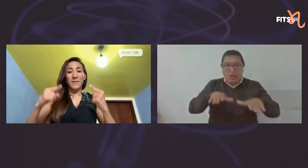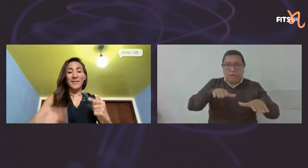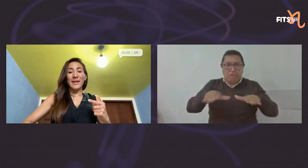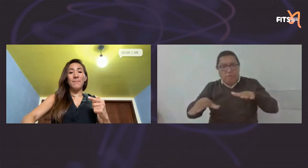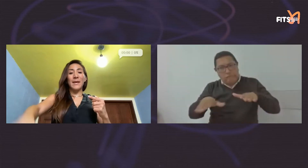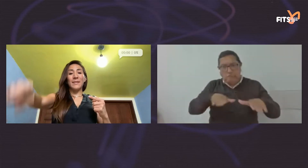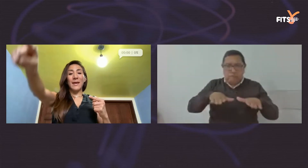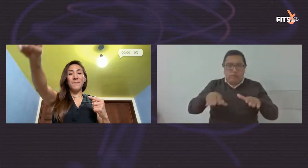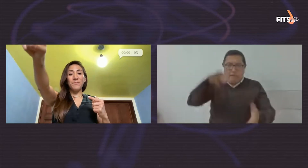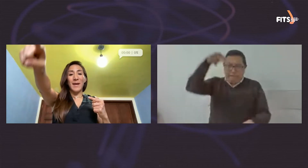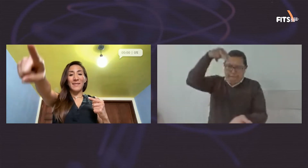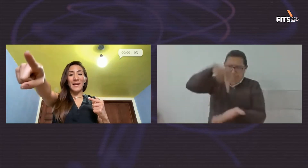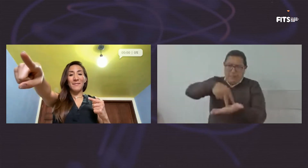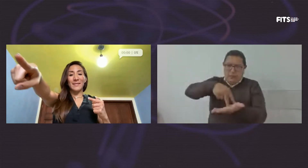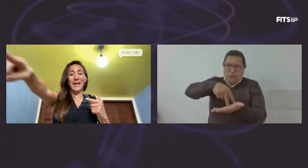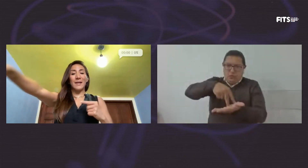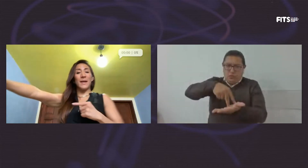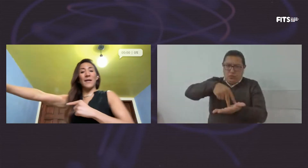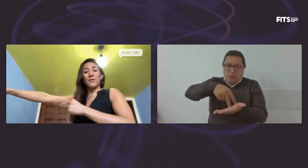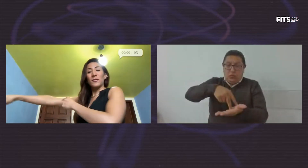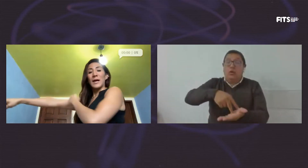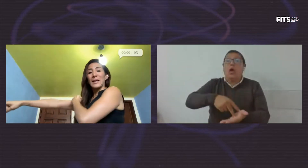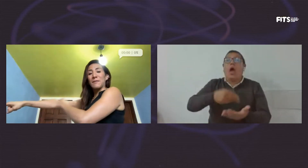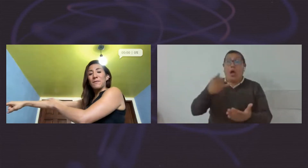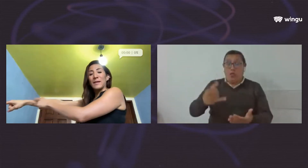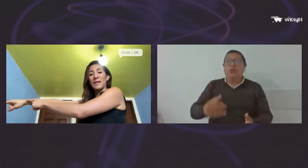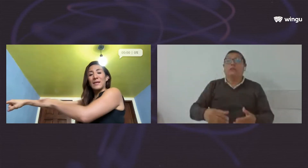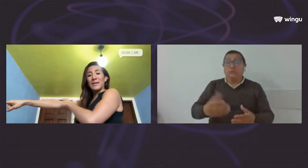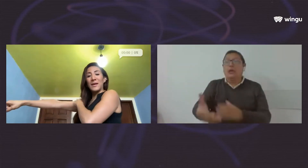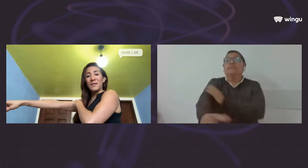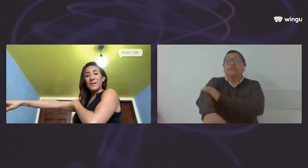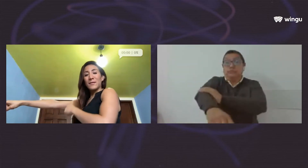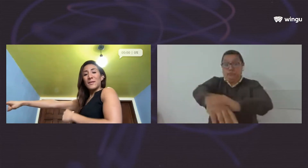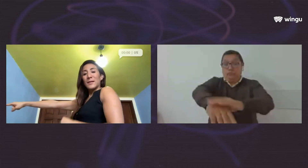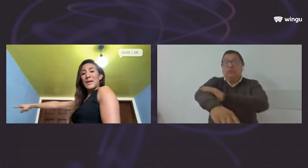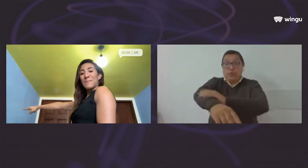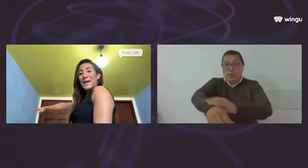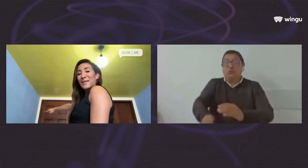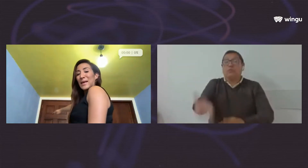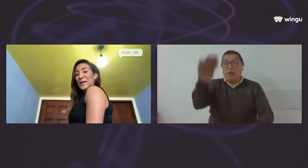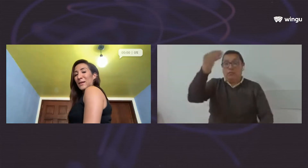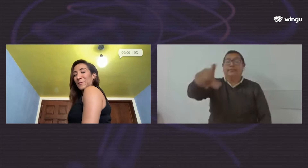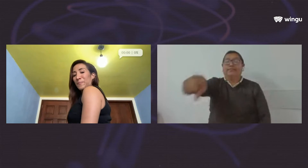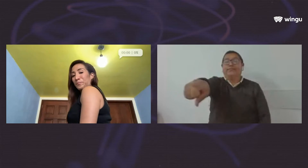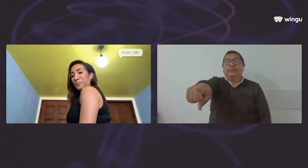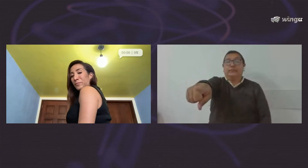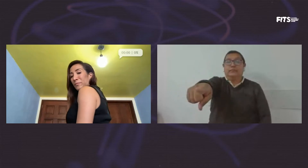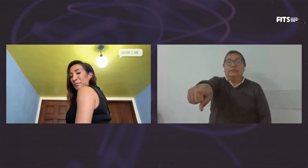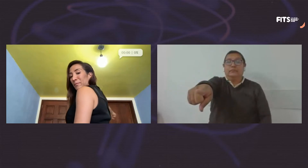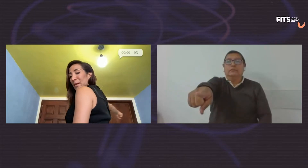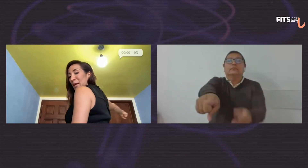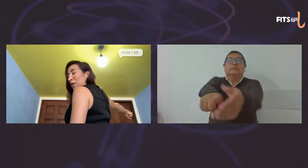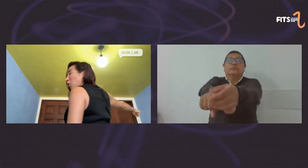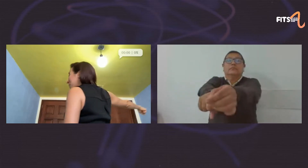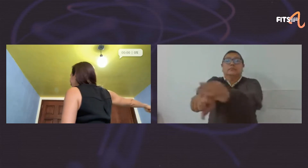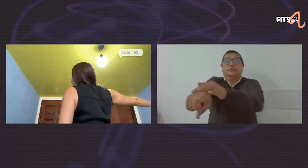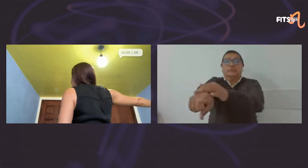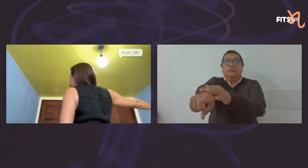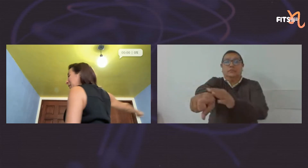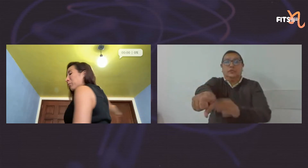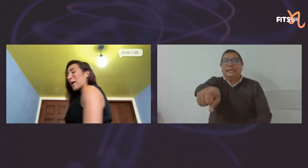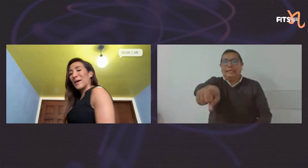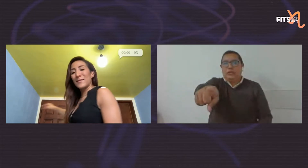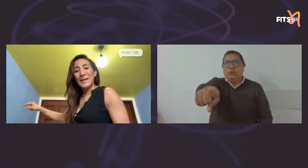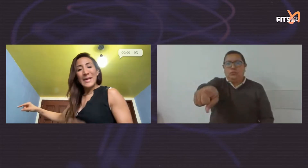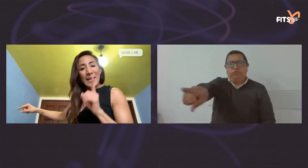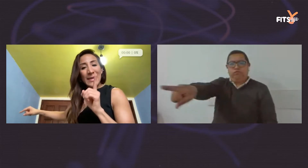sí, físicamente, vas a levantar el brazo aquí enfrente de ti y vas a ir lo más atrás